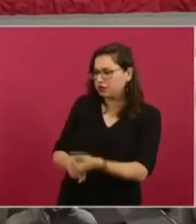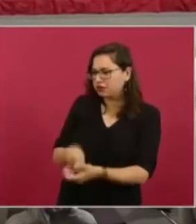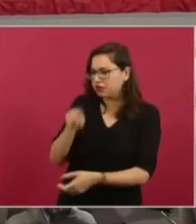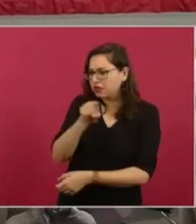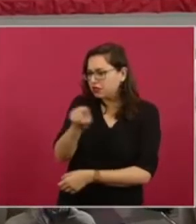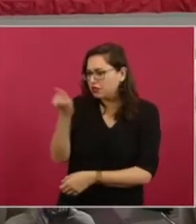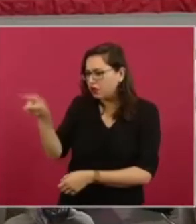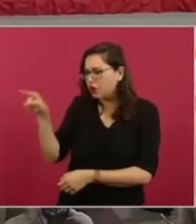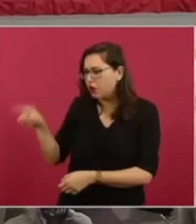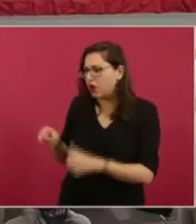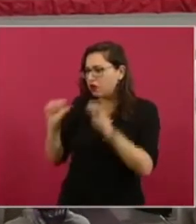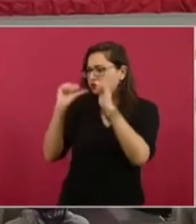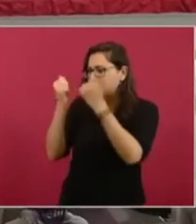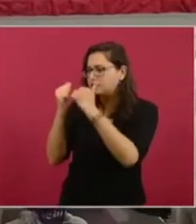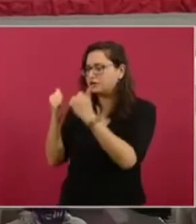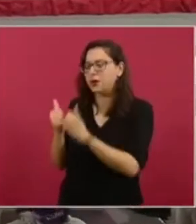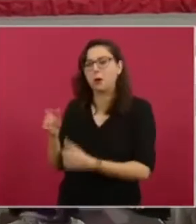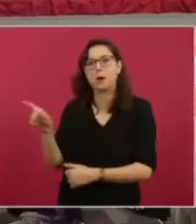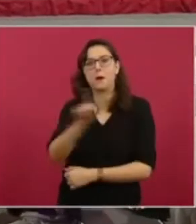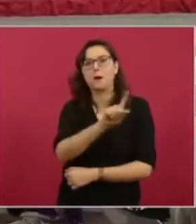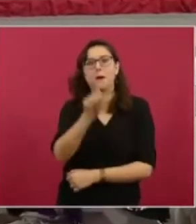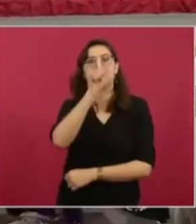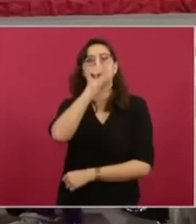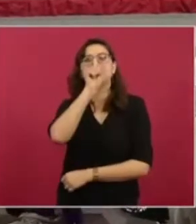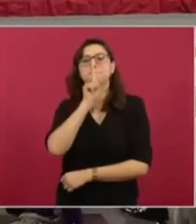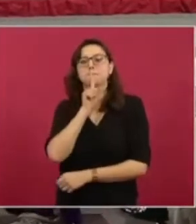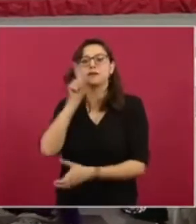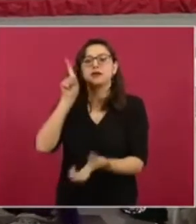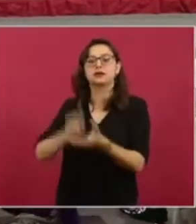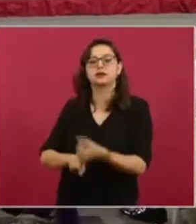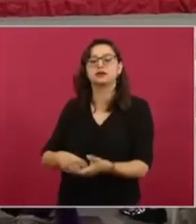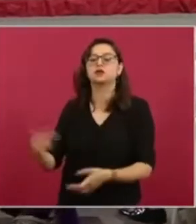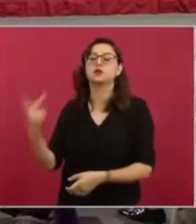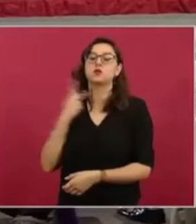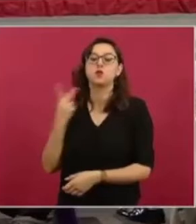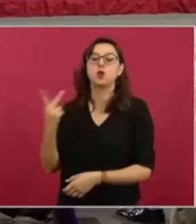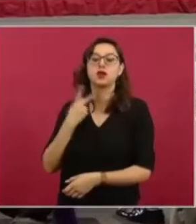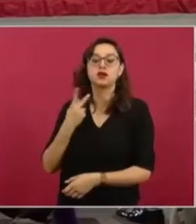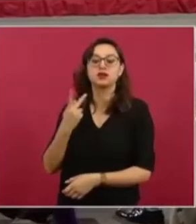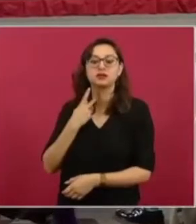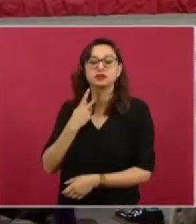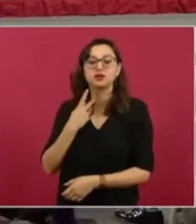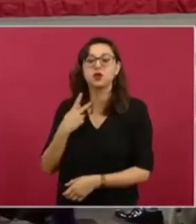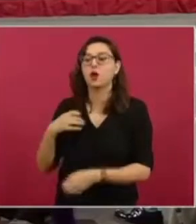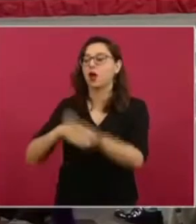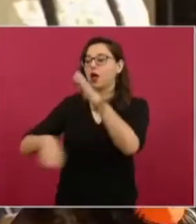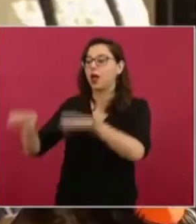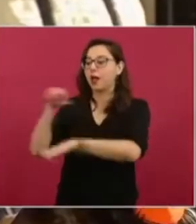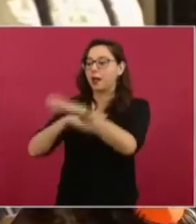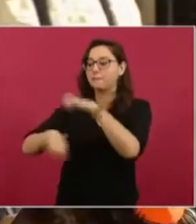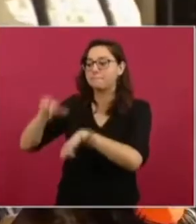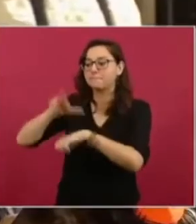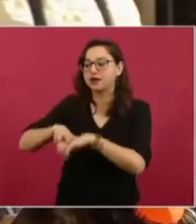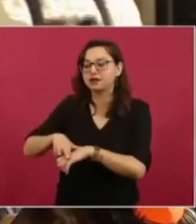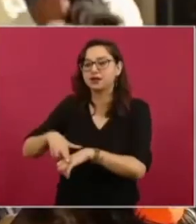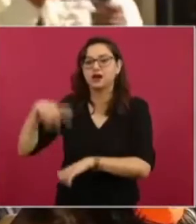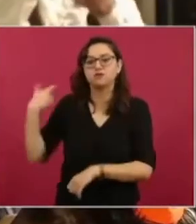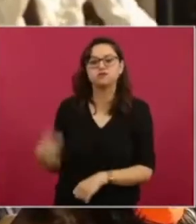donativos millonarios. Me voy a permitir presentarle a 4 de